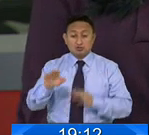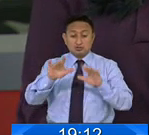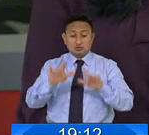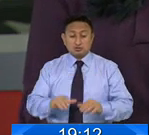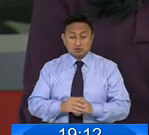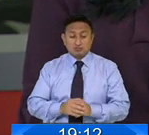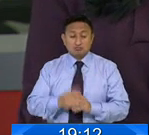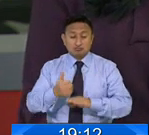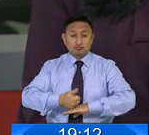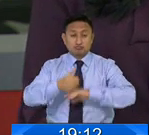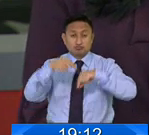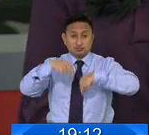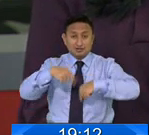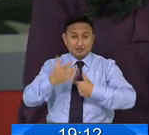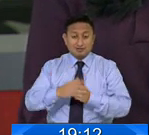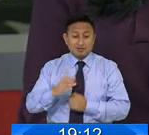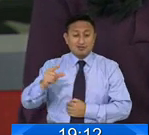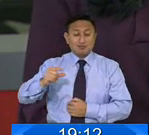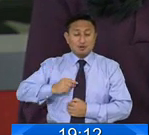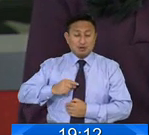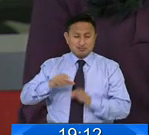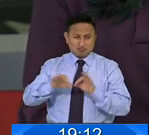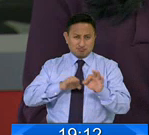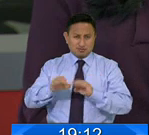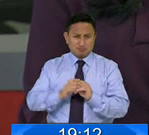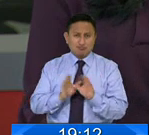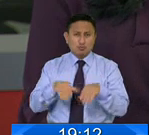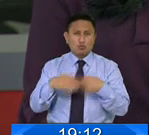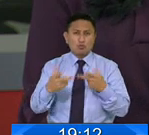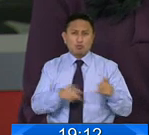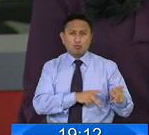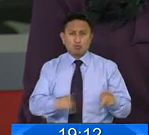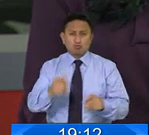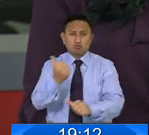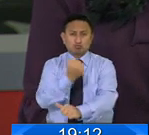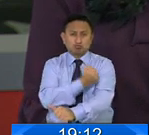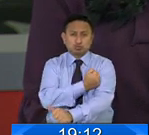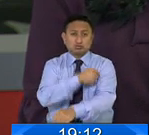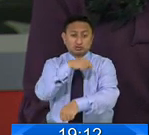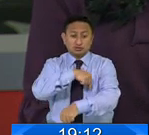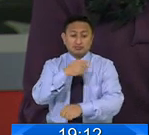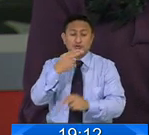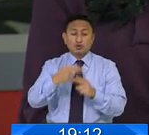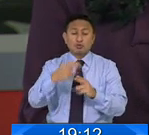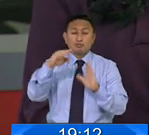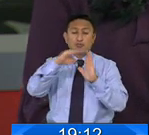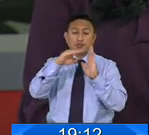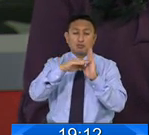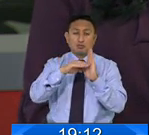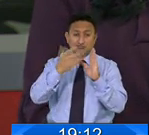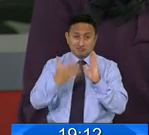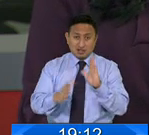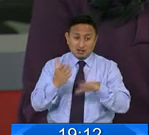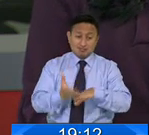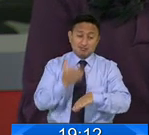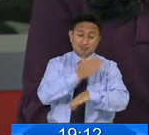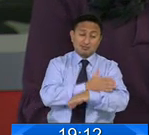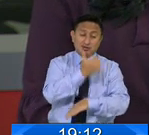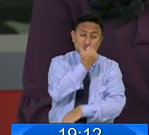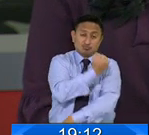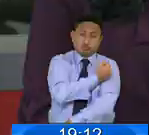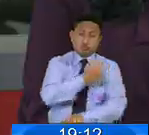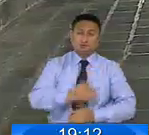de gabinete brindaron detalles respecto del plan de vacunación y el listado de personas que se vacunaron en la fase